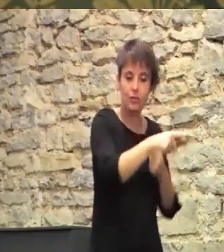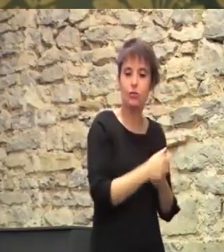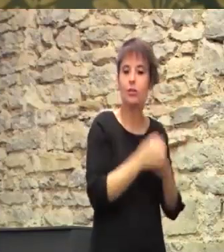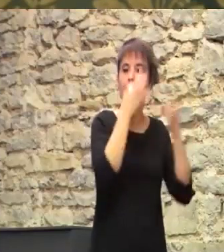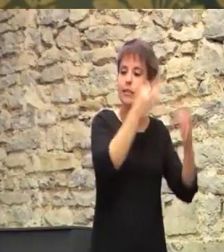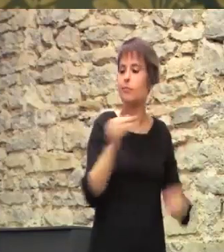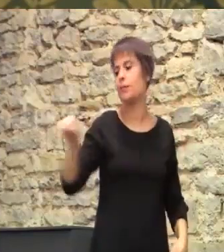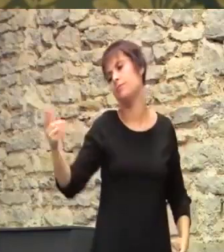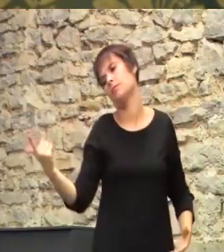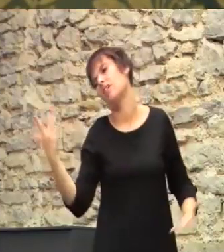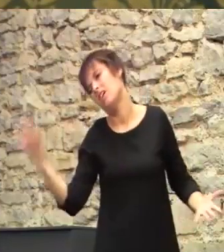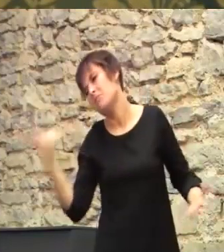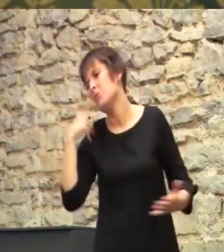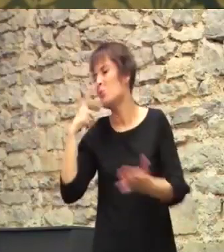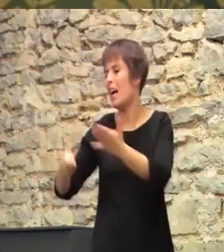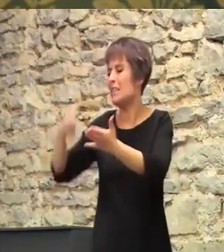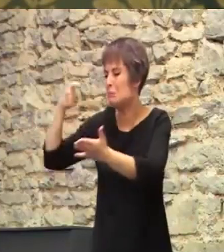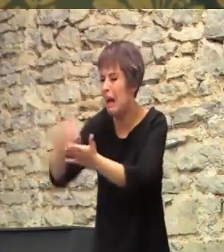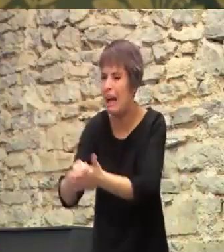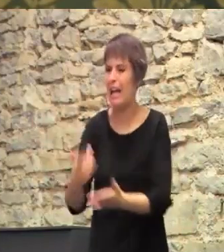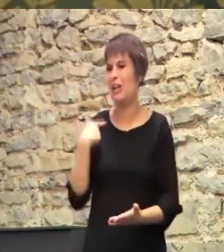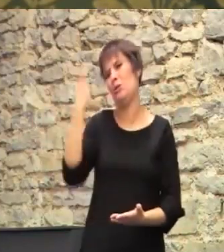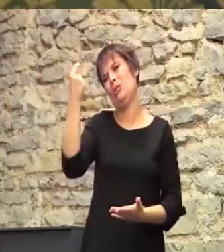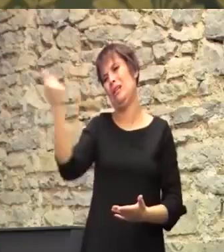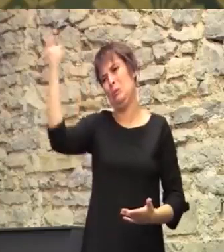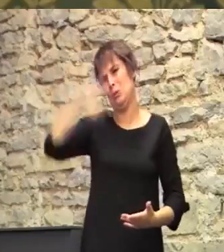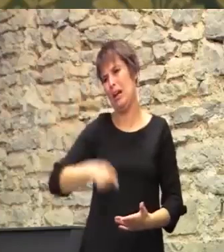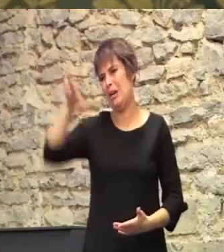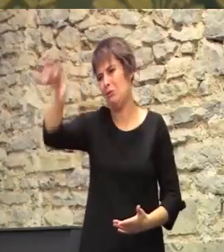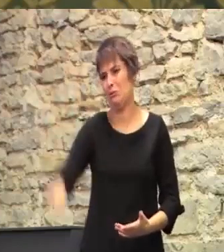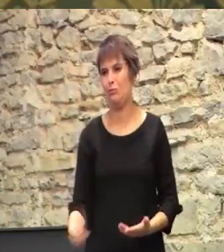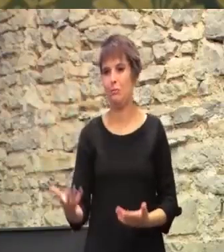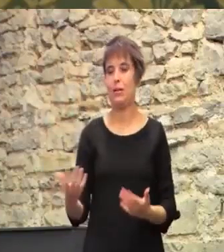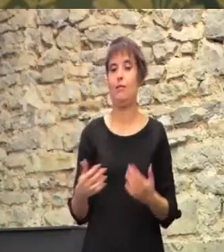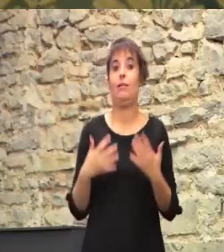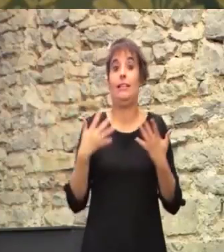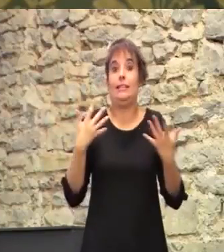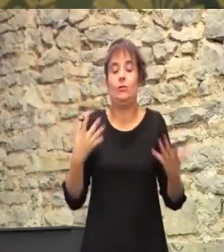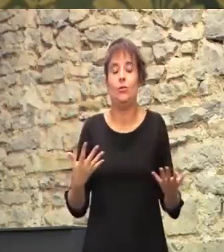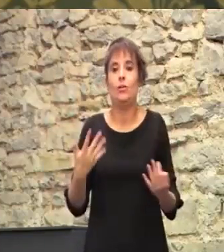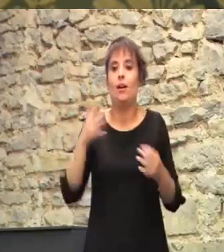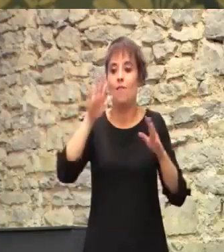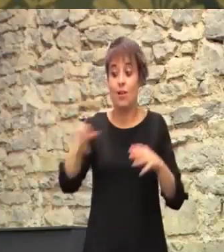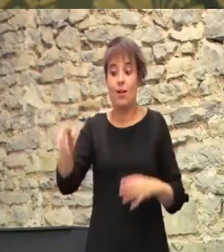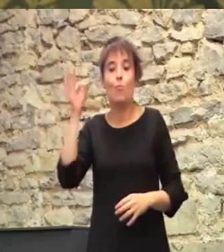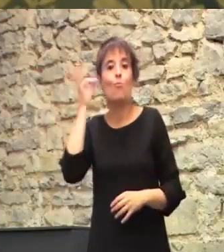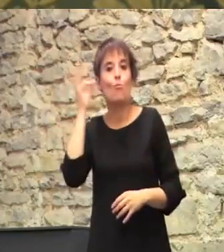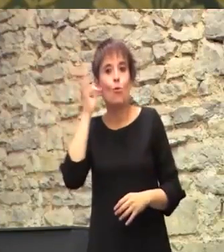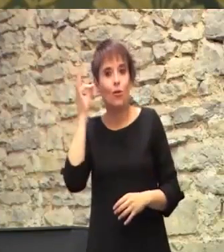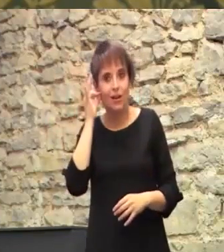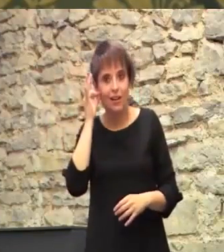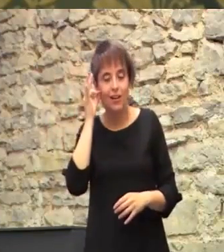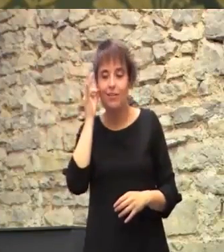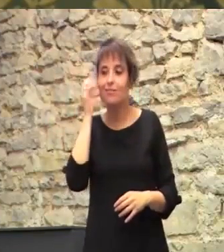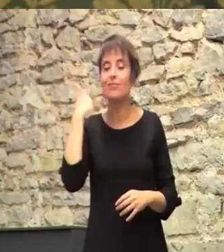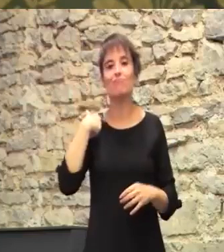faltaba que le dijera pero como has pagado tanto por esto que has comprado con lo cual esta mujer que